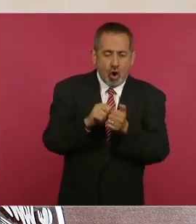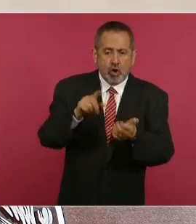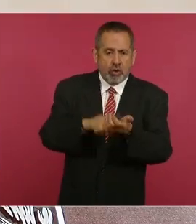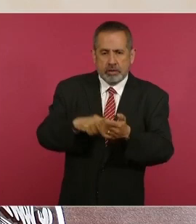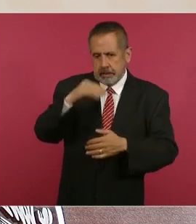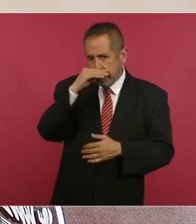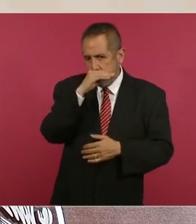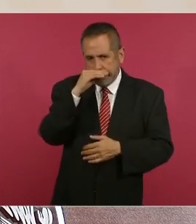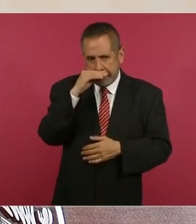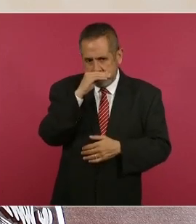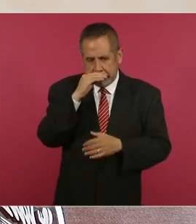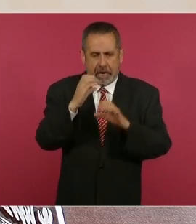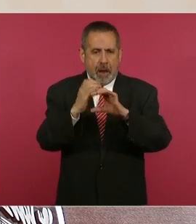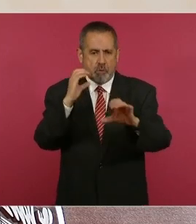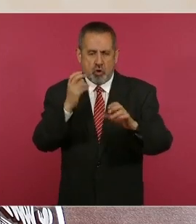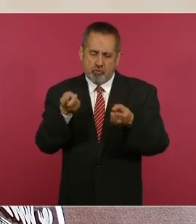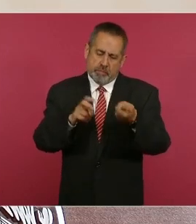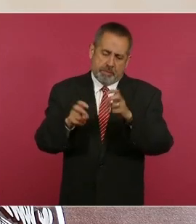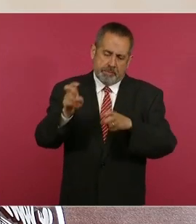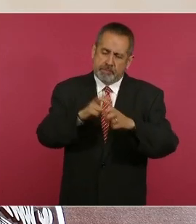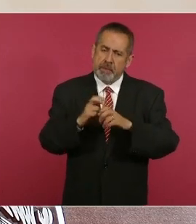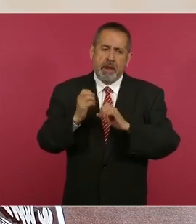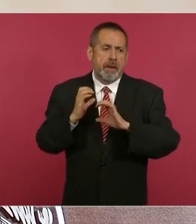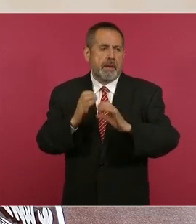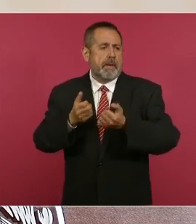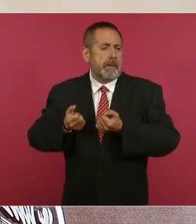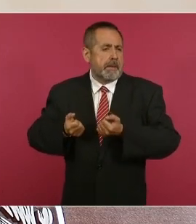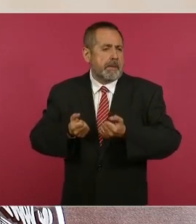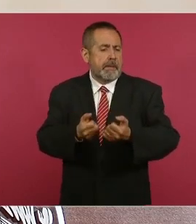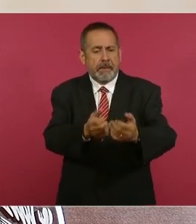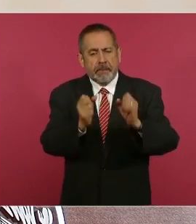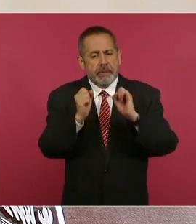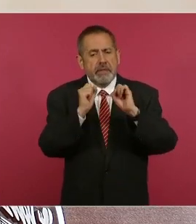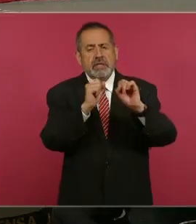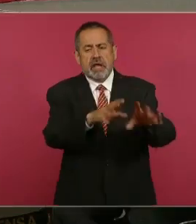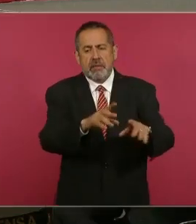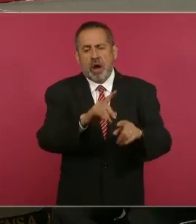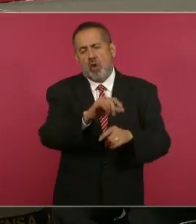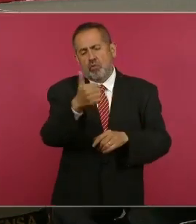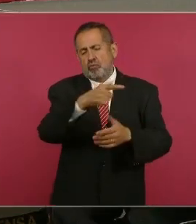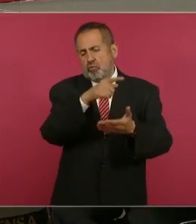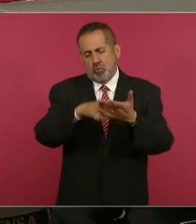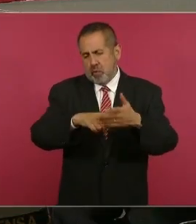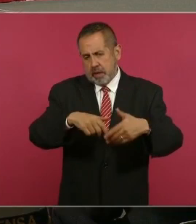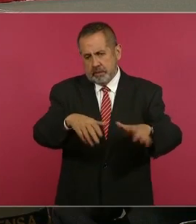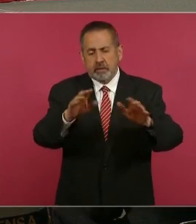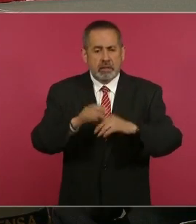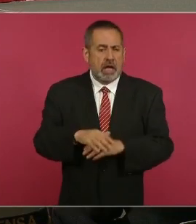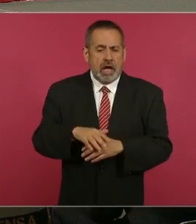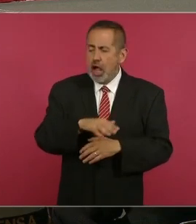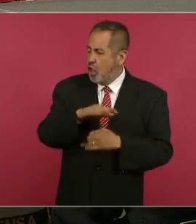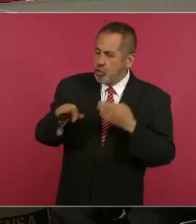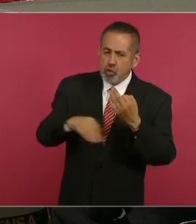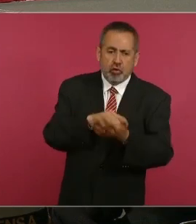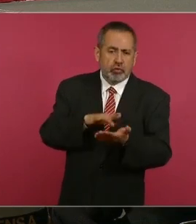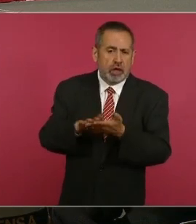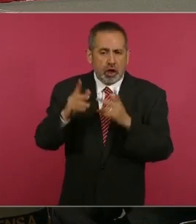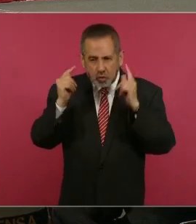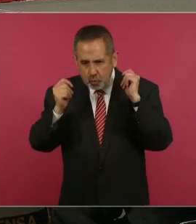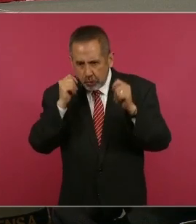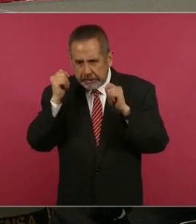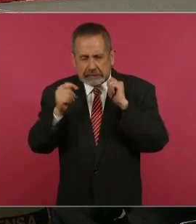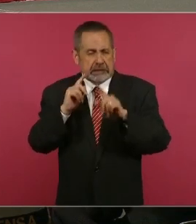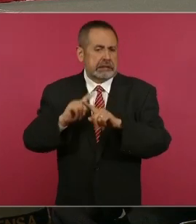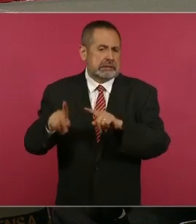totalmente gratuita, entonces pues se les va a estar dando apoyo a todos, a los turistas